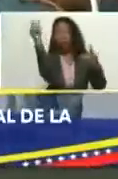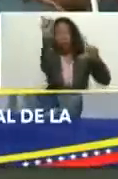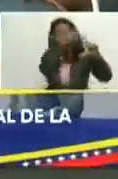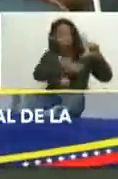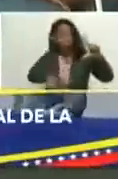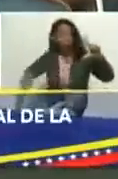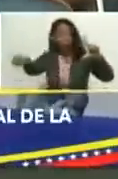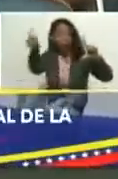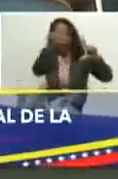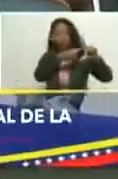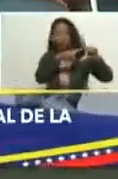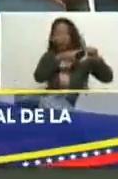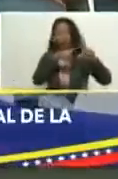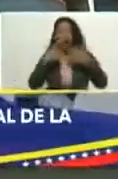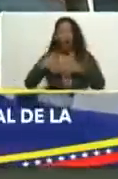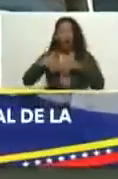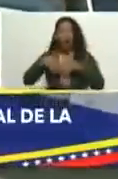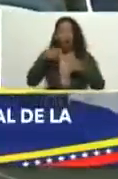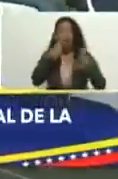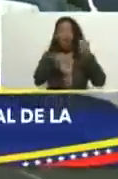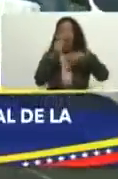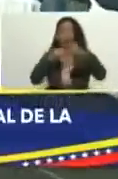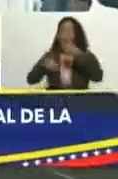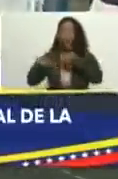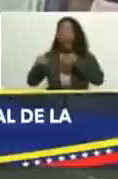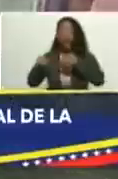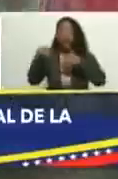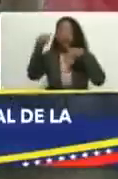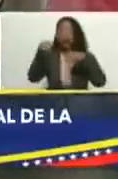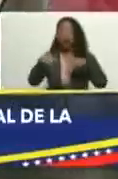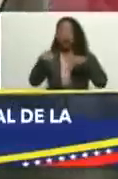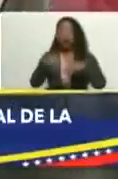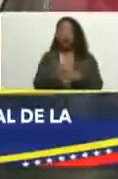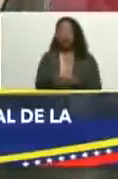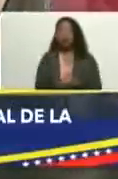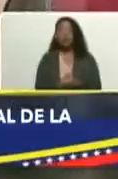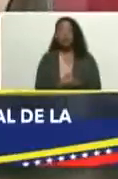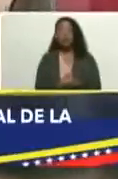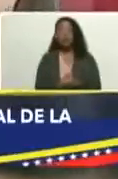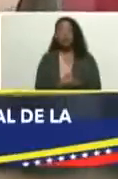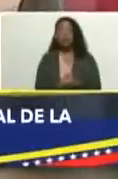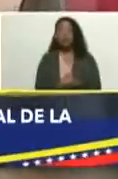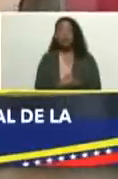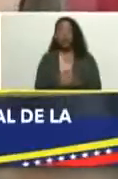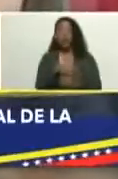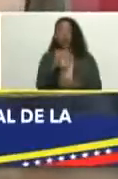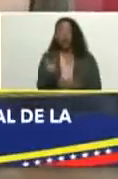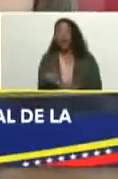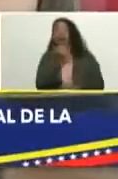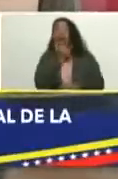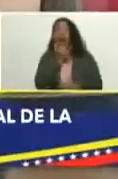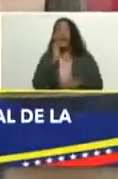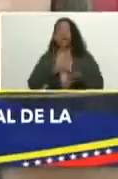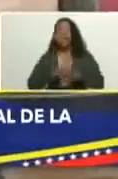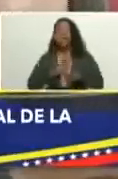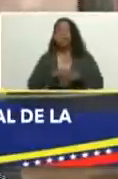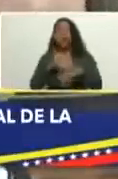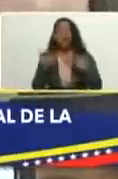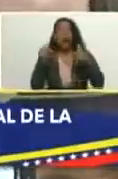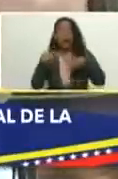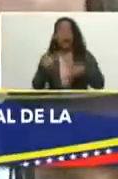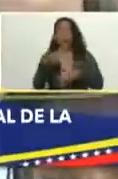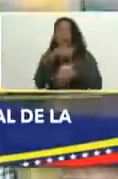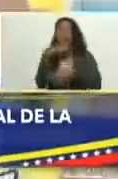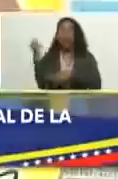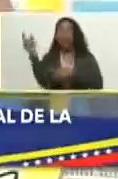en una empresa que venda caucho, y vea la marca Black Eagle, no lo pelen, porque estos son los mejores